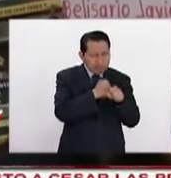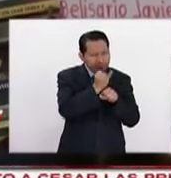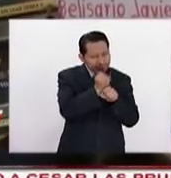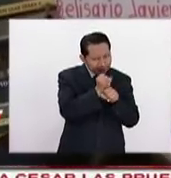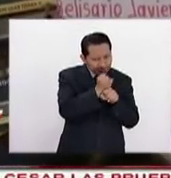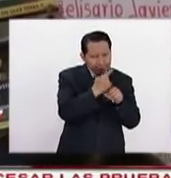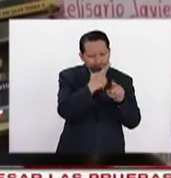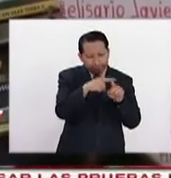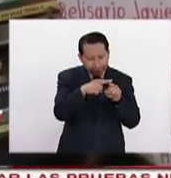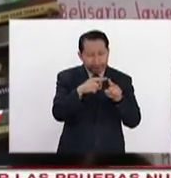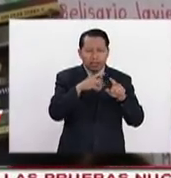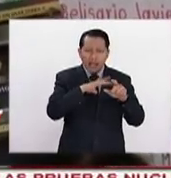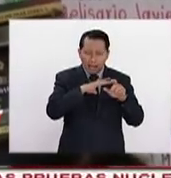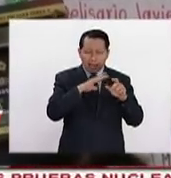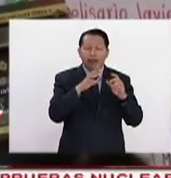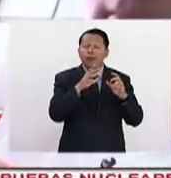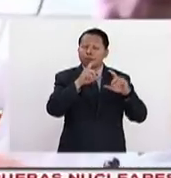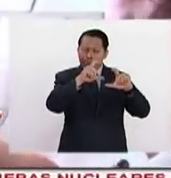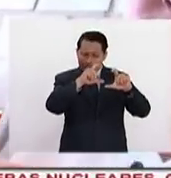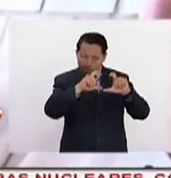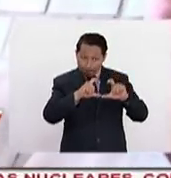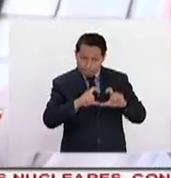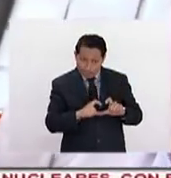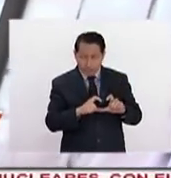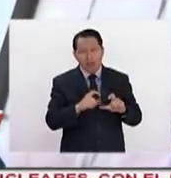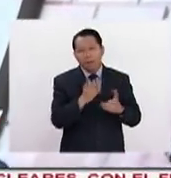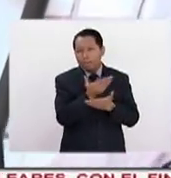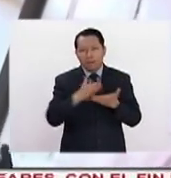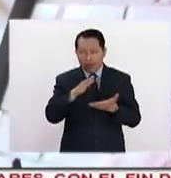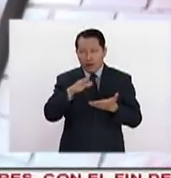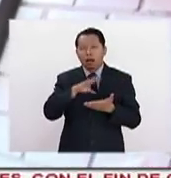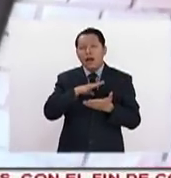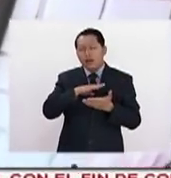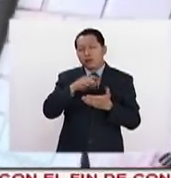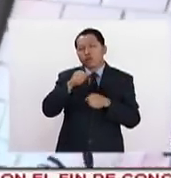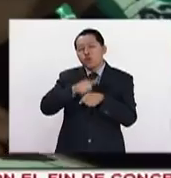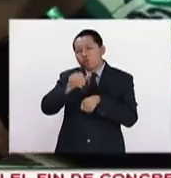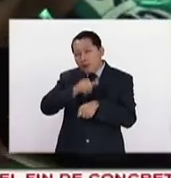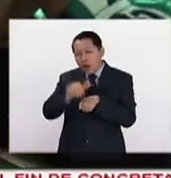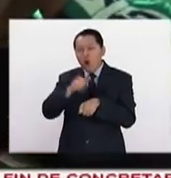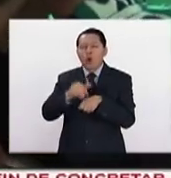y estructura de un texto, así como sentido numérico y pensamiento algebraico a